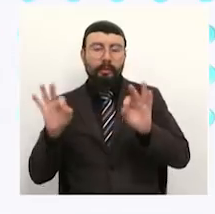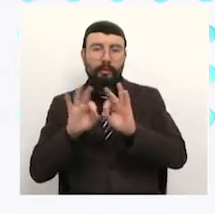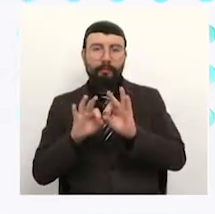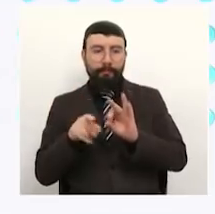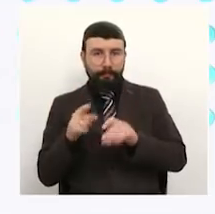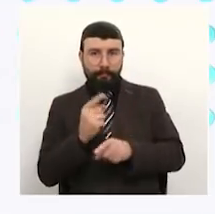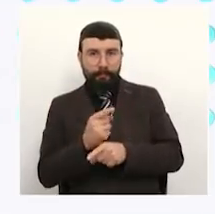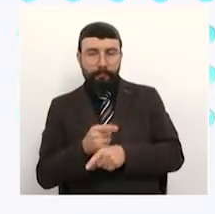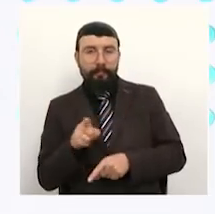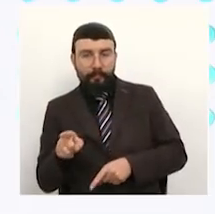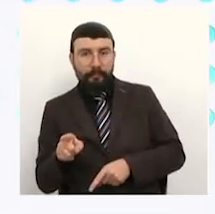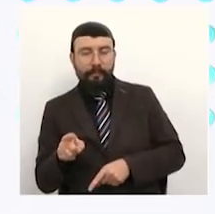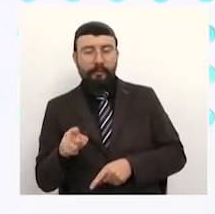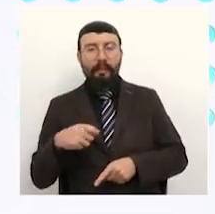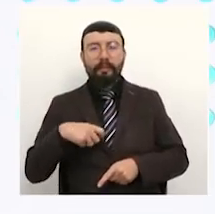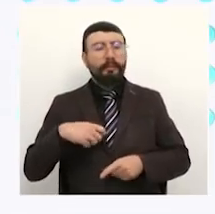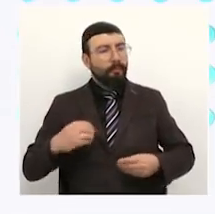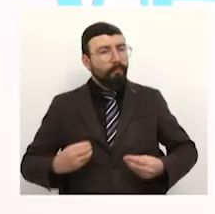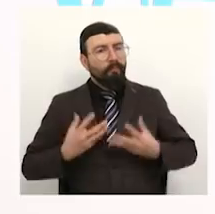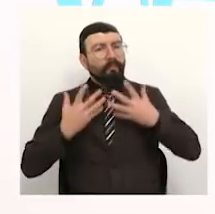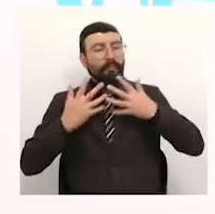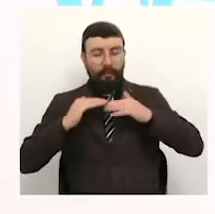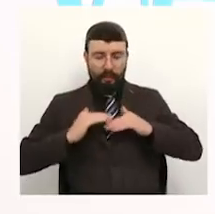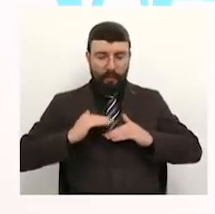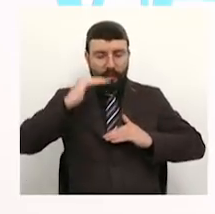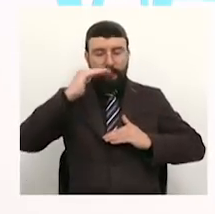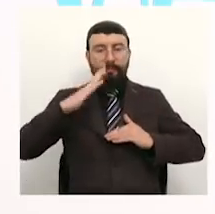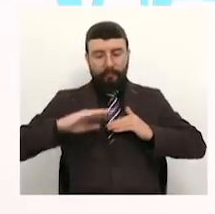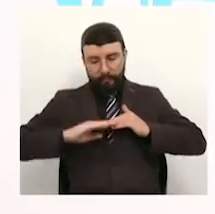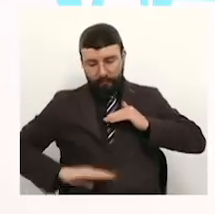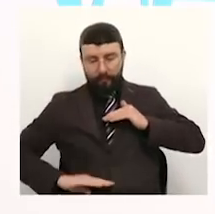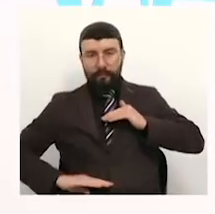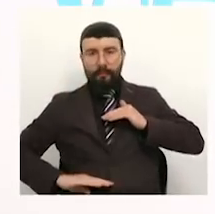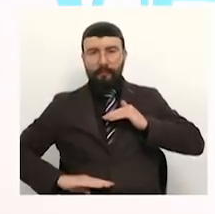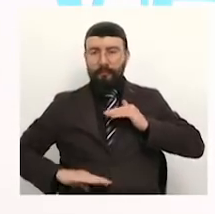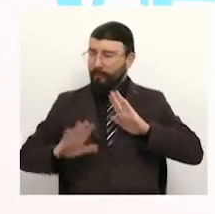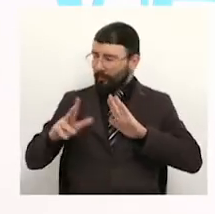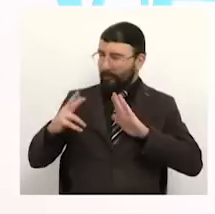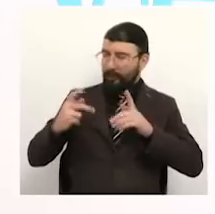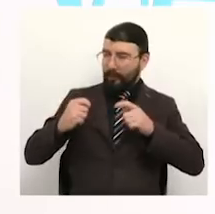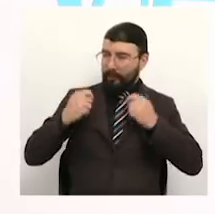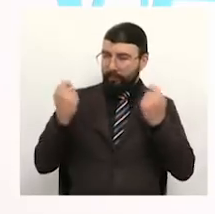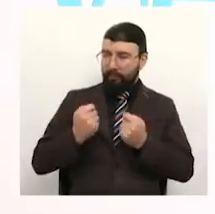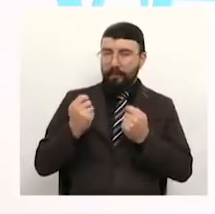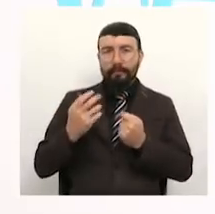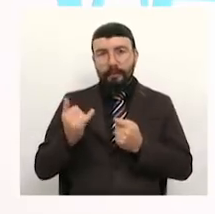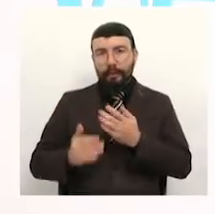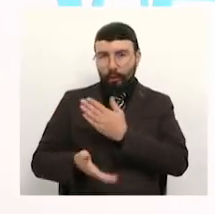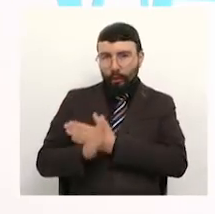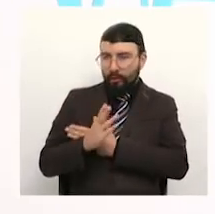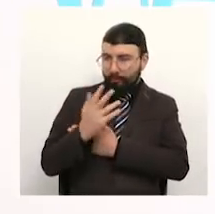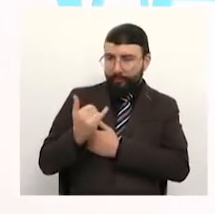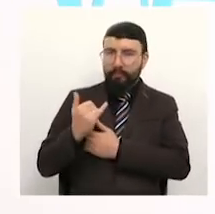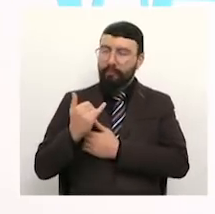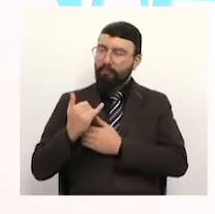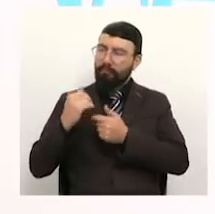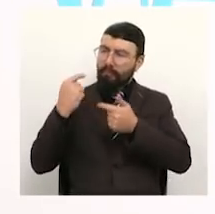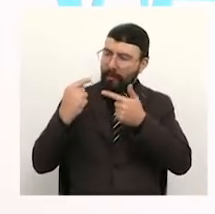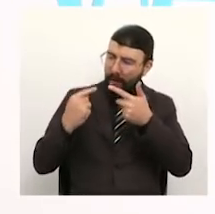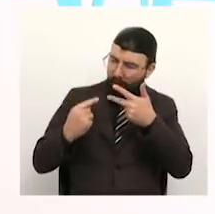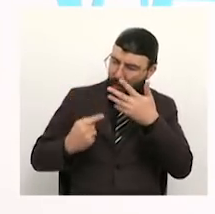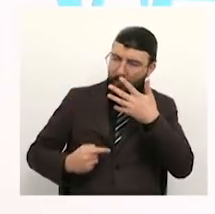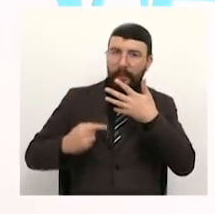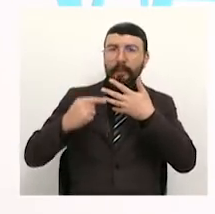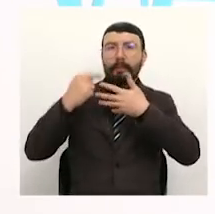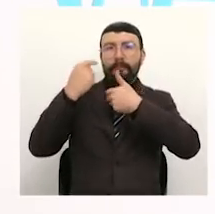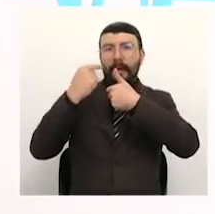respiratorias altas también bueno para vamos tenemos que ir a corte comerciales para continuar con ese recorrido por toda la parte